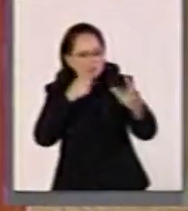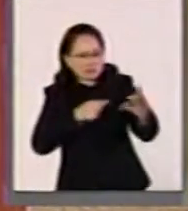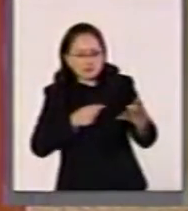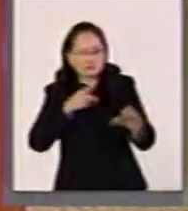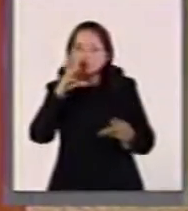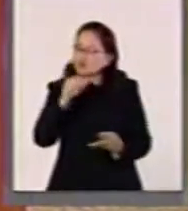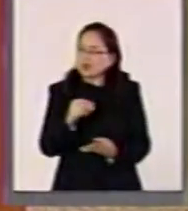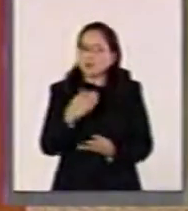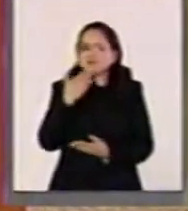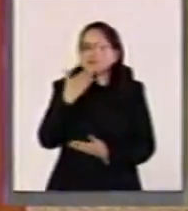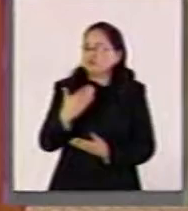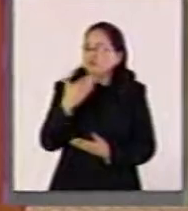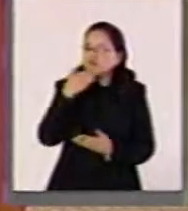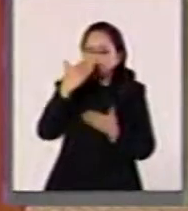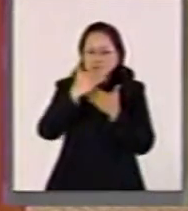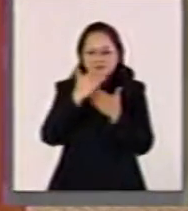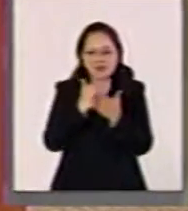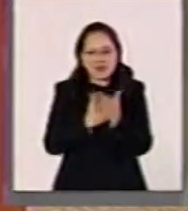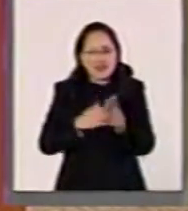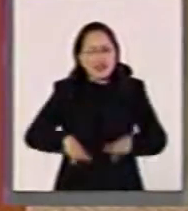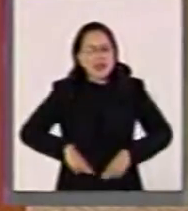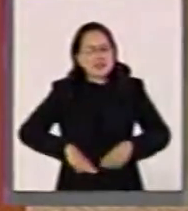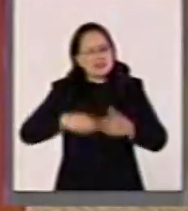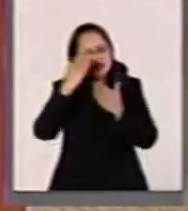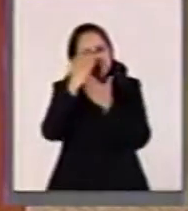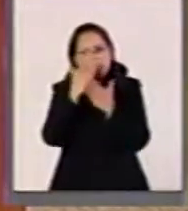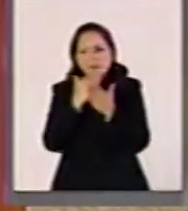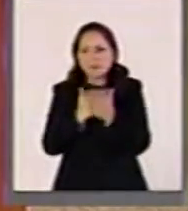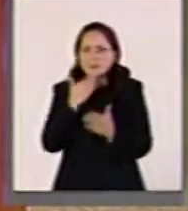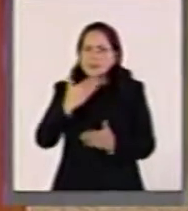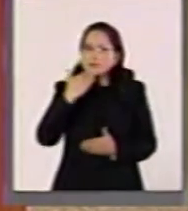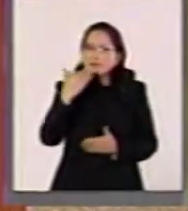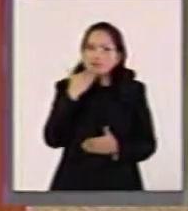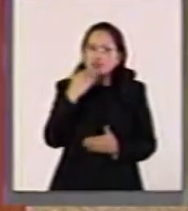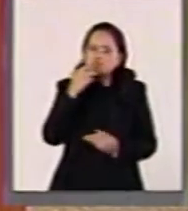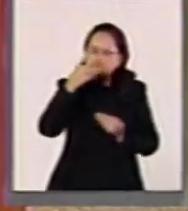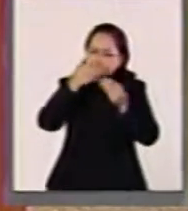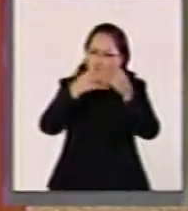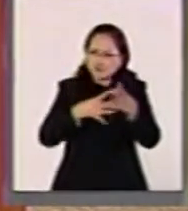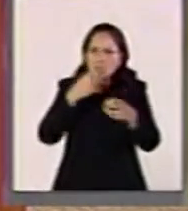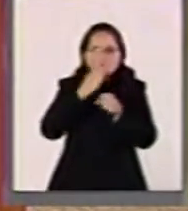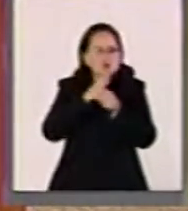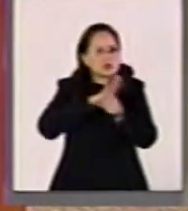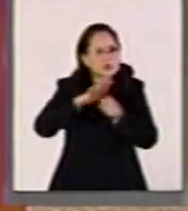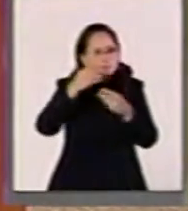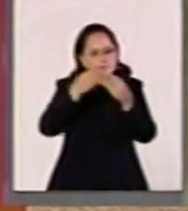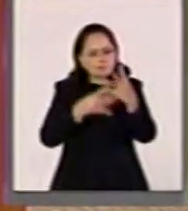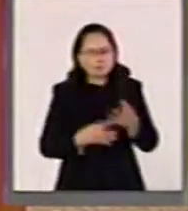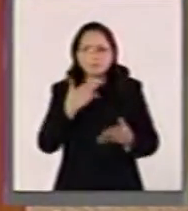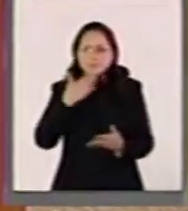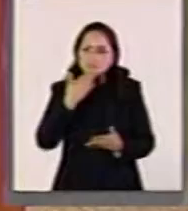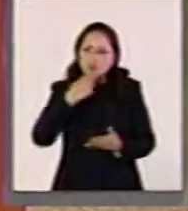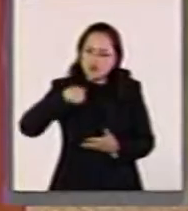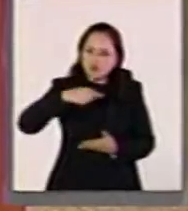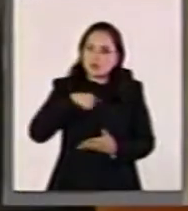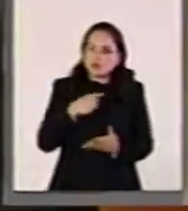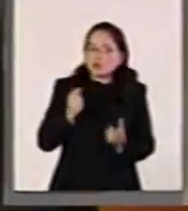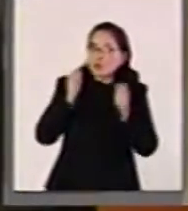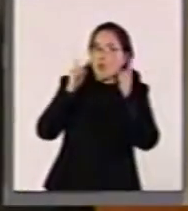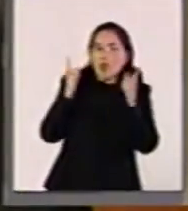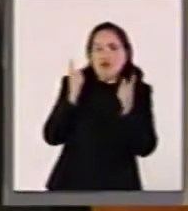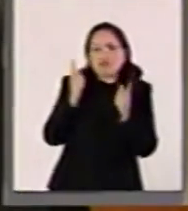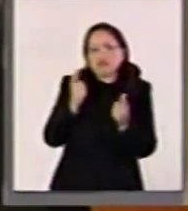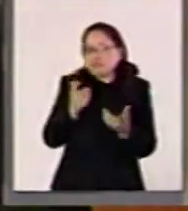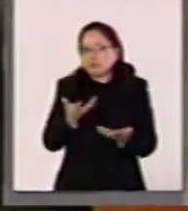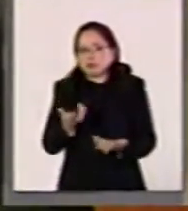lo contrario, cualquiera de estas 11 personalidades tienen todos los atributos, y eso nos honra mucho, desde